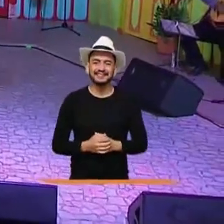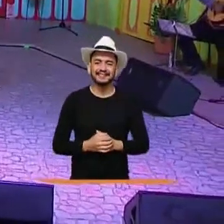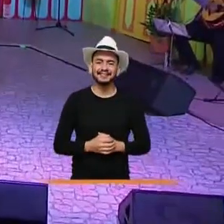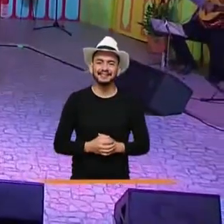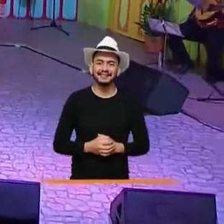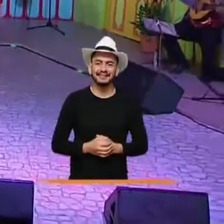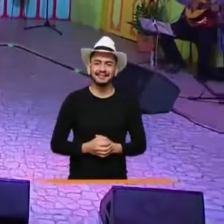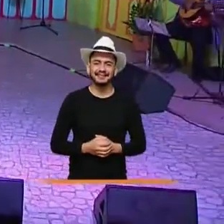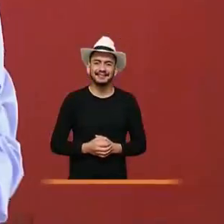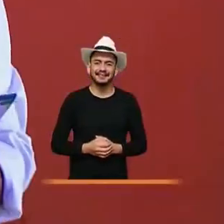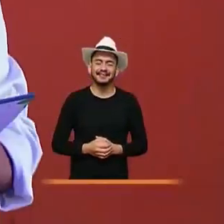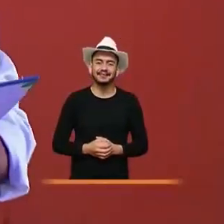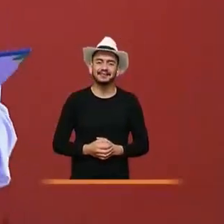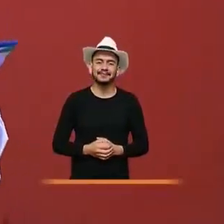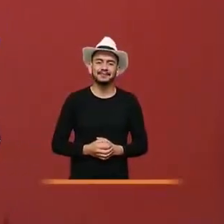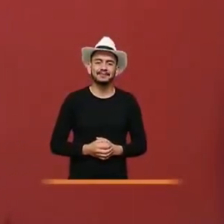libre